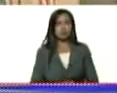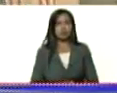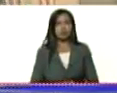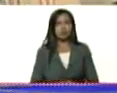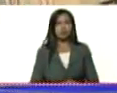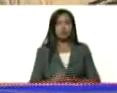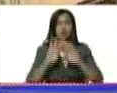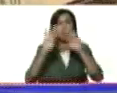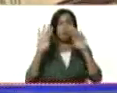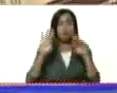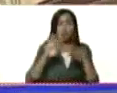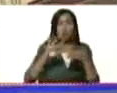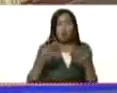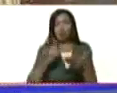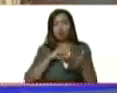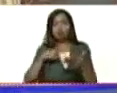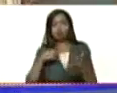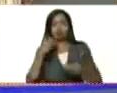Cuando hablamos de Rusia